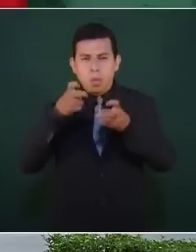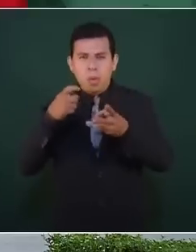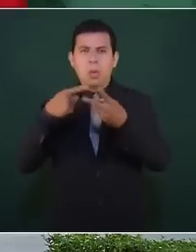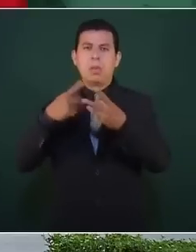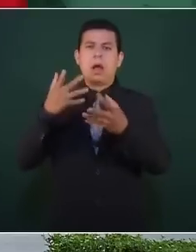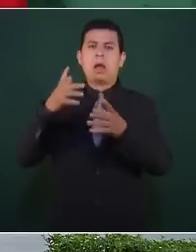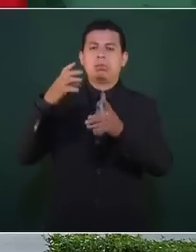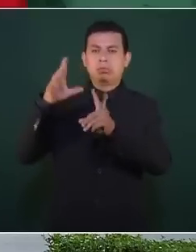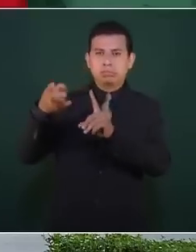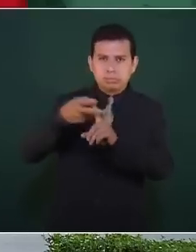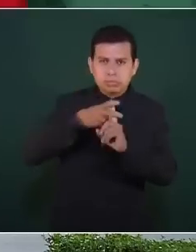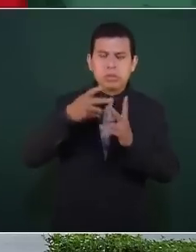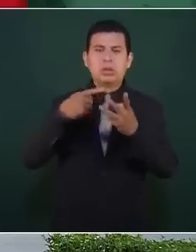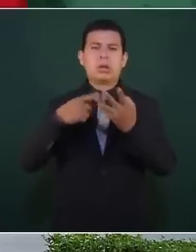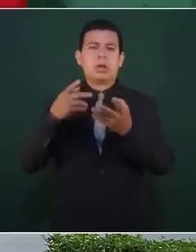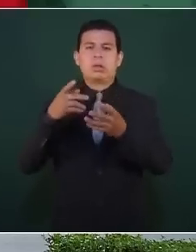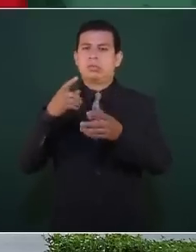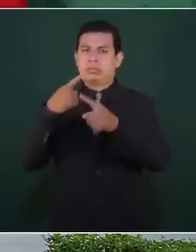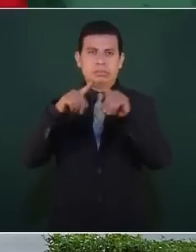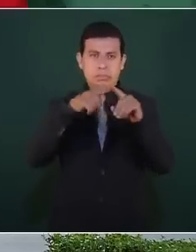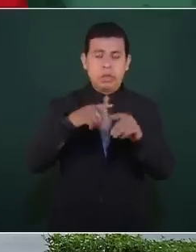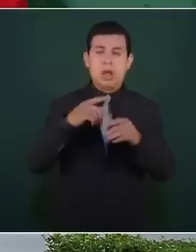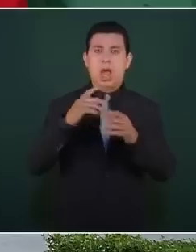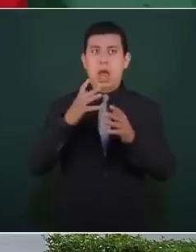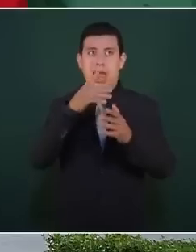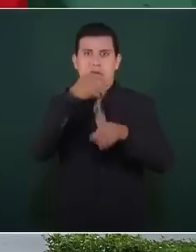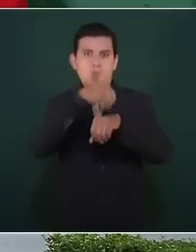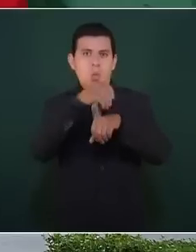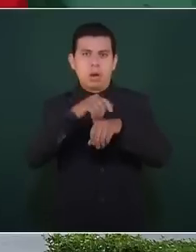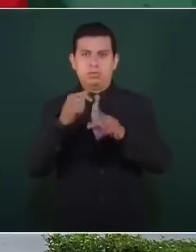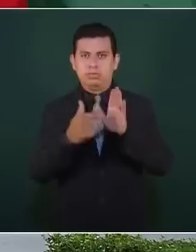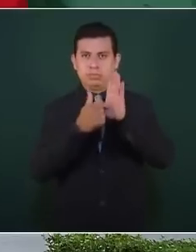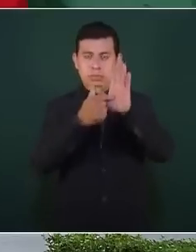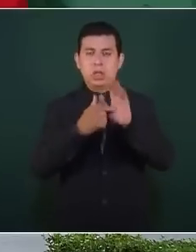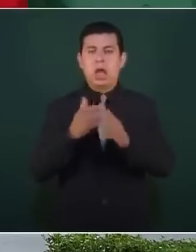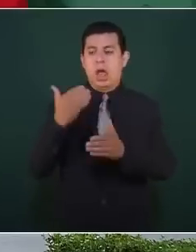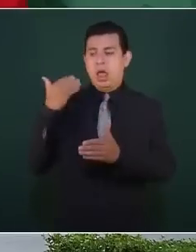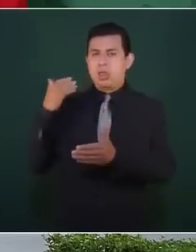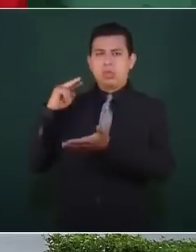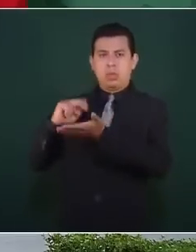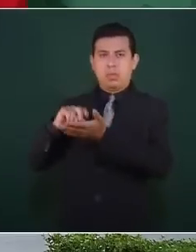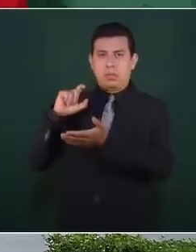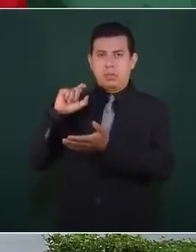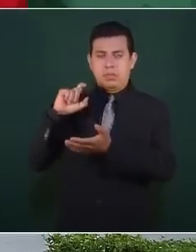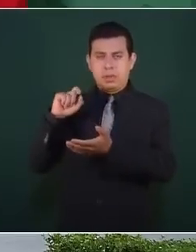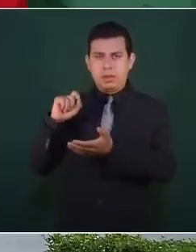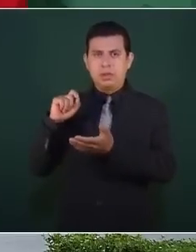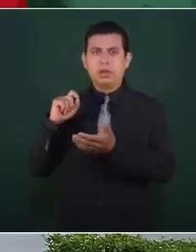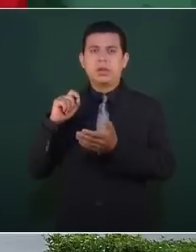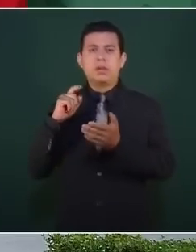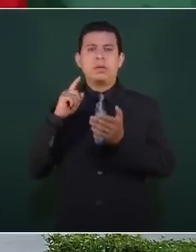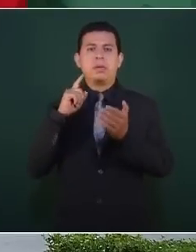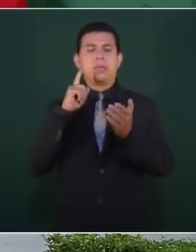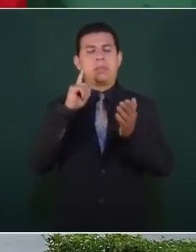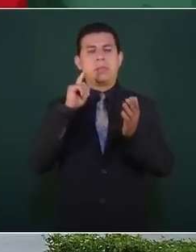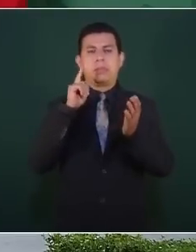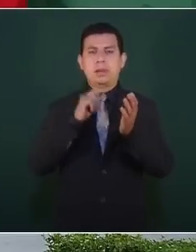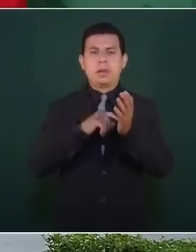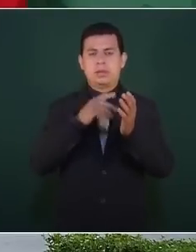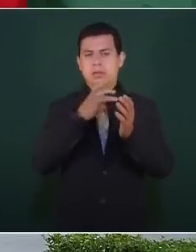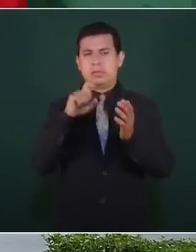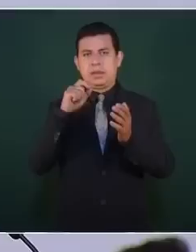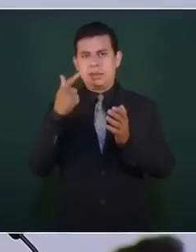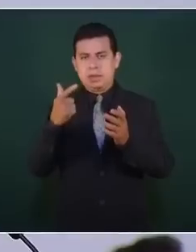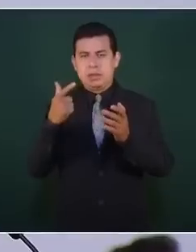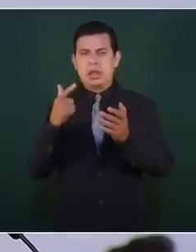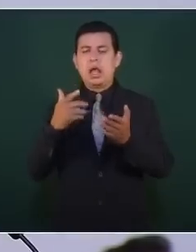y comparándolo con el 2020, en el 20 tienen 327 eventos y en lo que